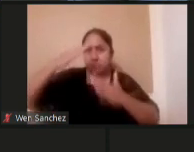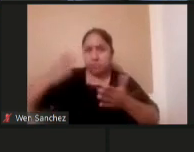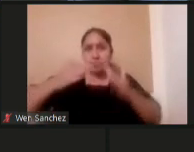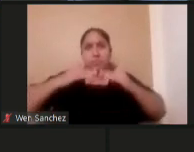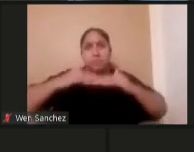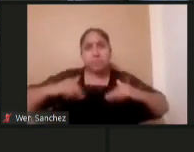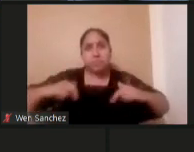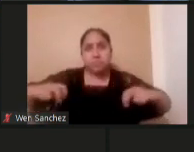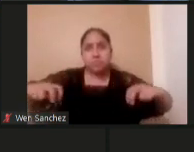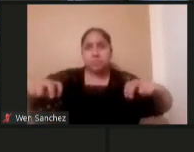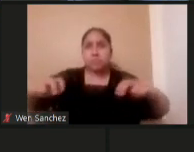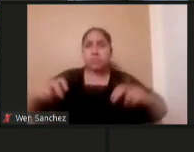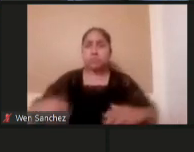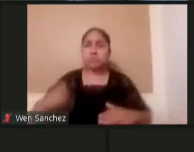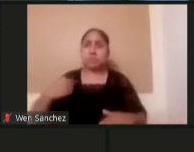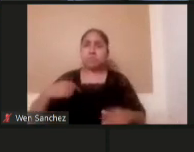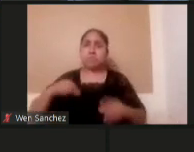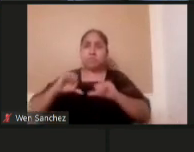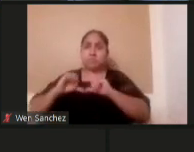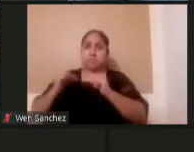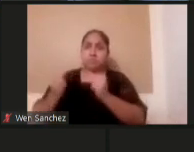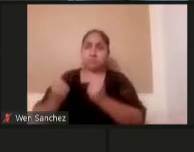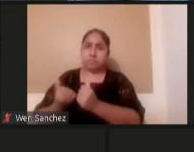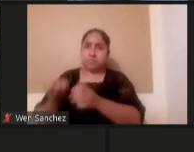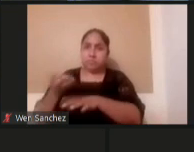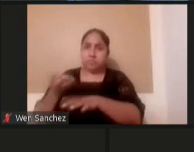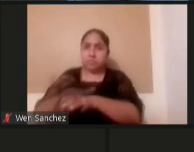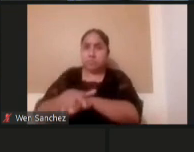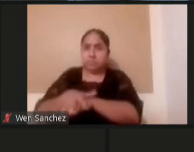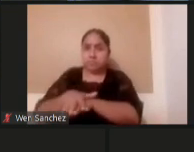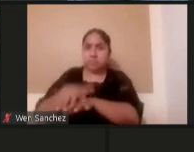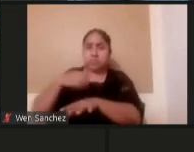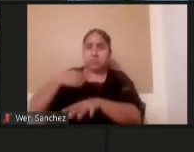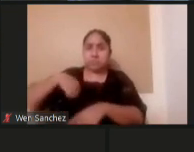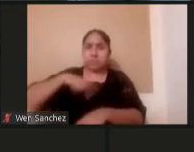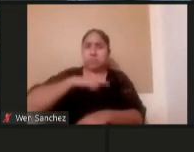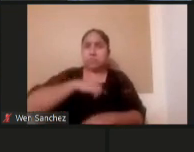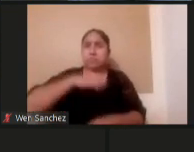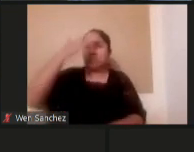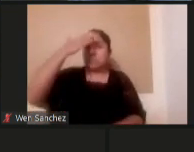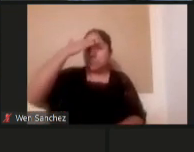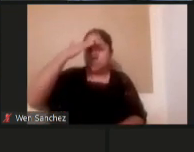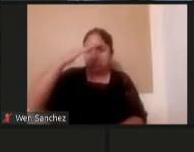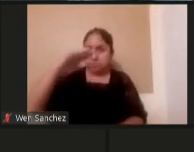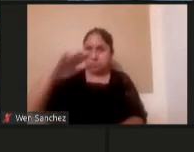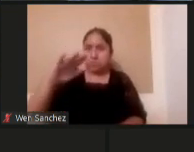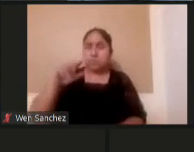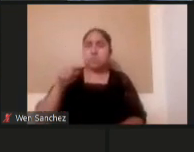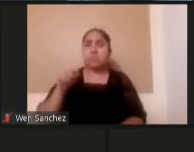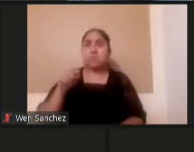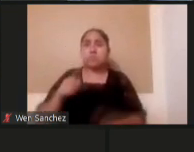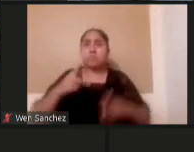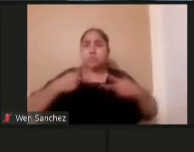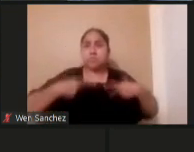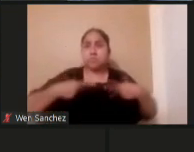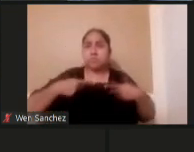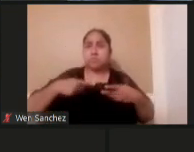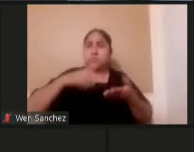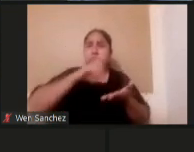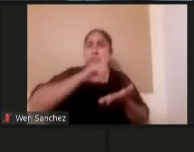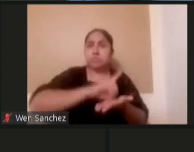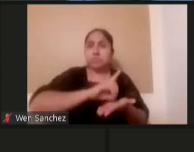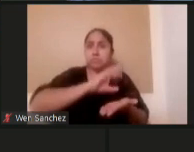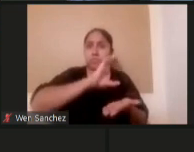Integra reconoce el trabajo del Consejo Nacional para Prevenir la Discriminación en la lucha por los derechos de las personas con discapacidad en el